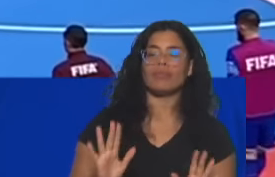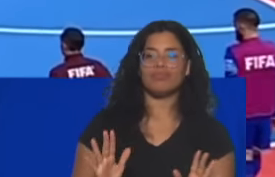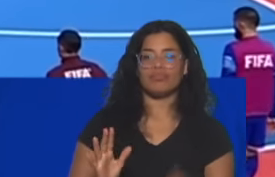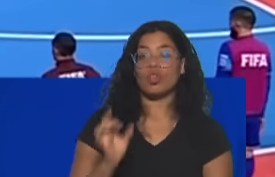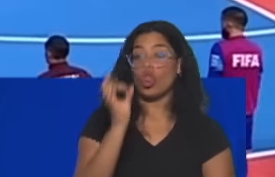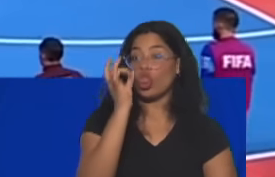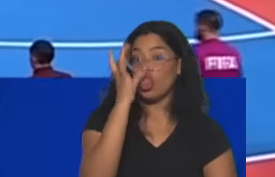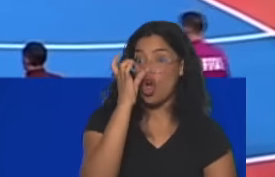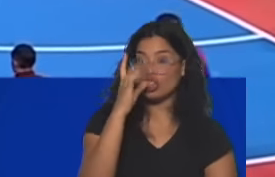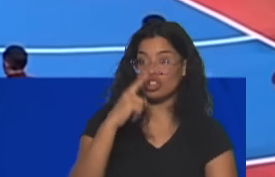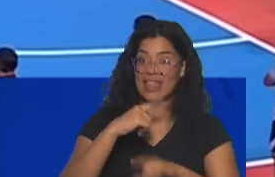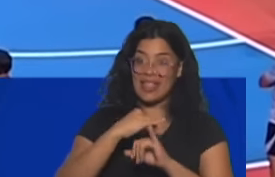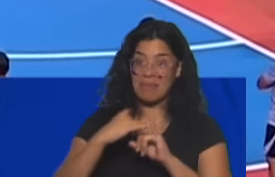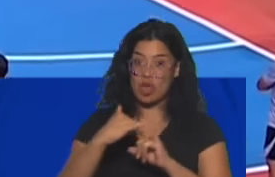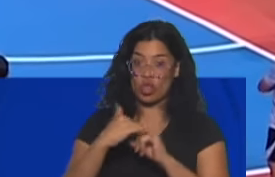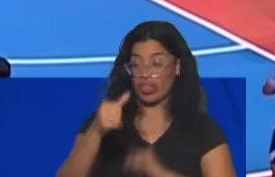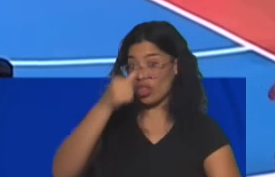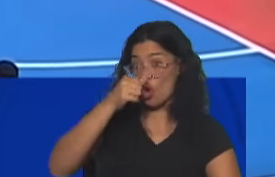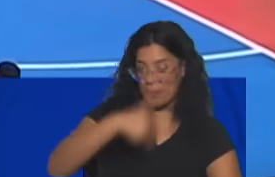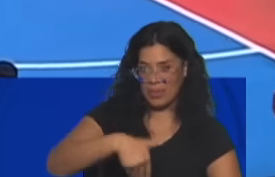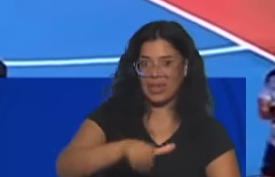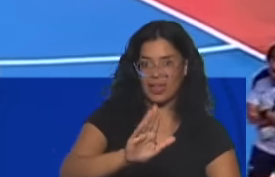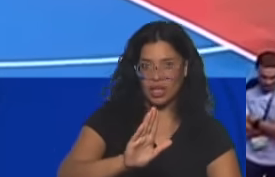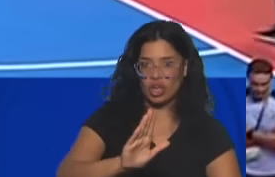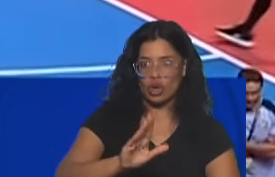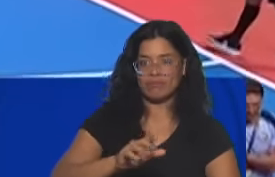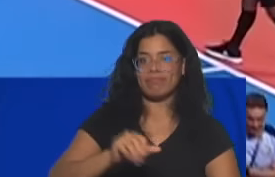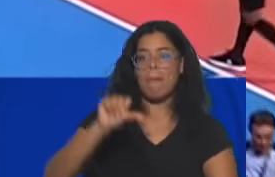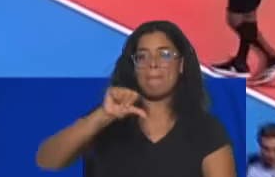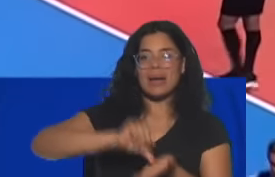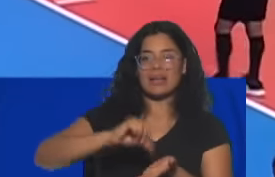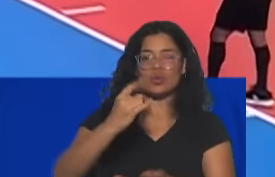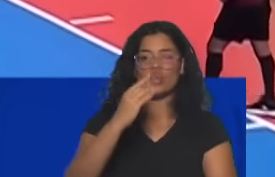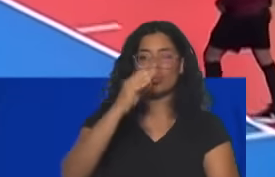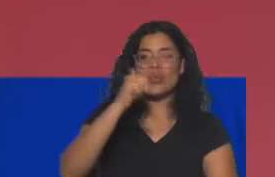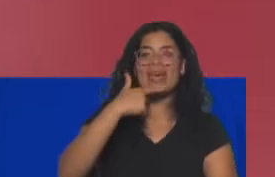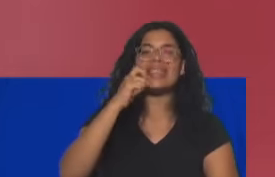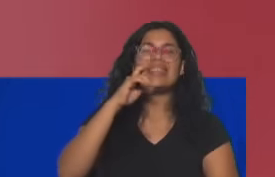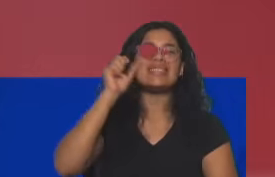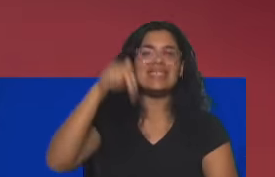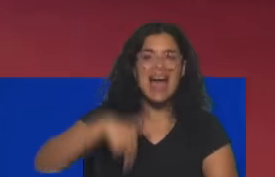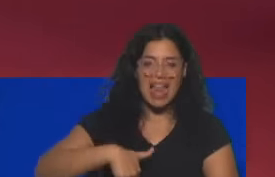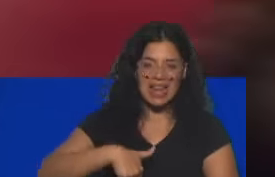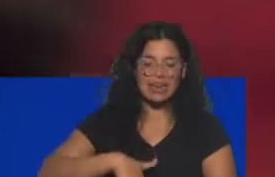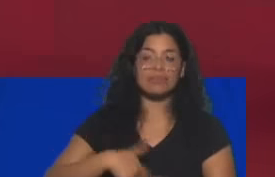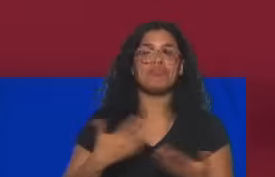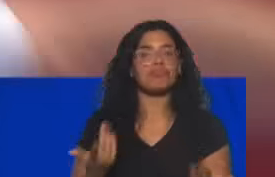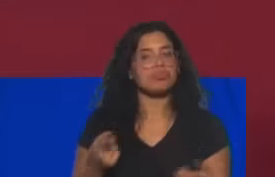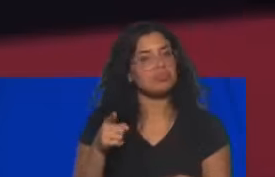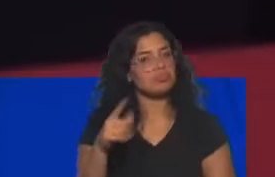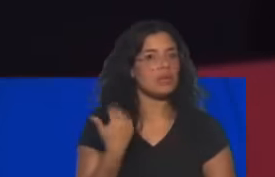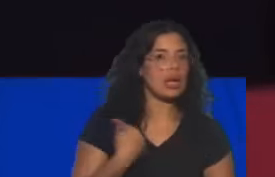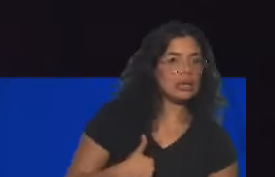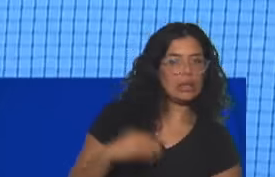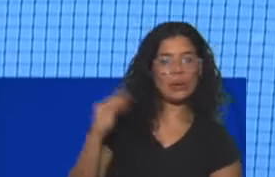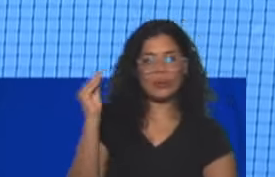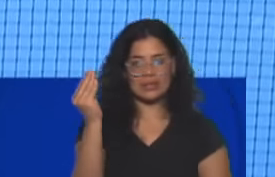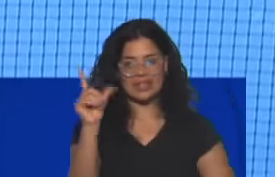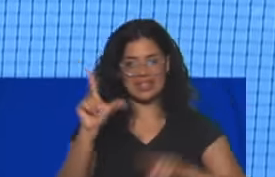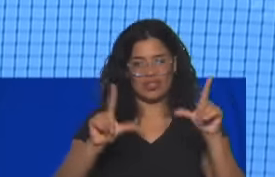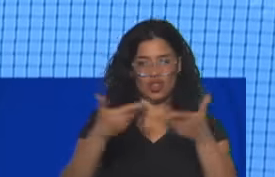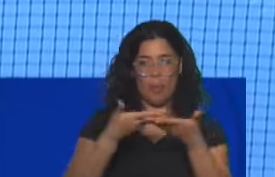Humo Arena de Tangshek en Uzbekistán. Allí Argentina-Brasil por la televisión